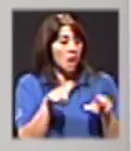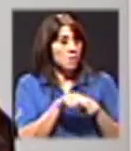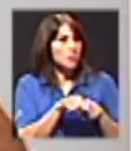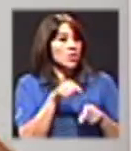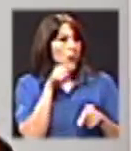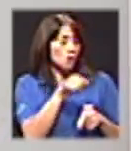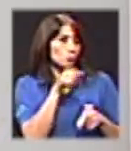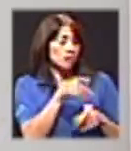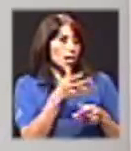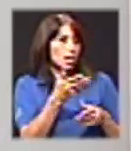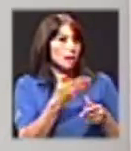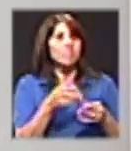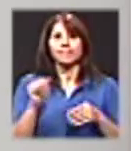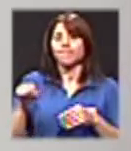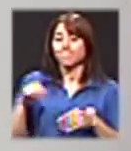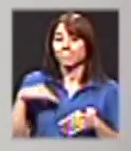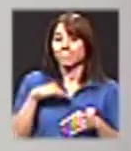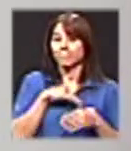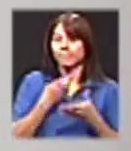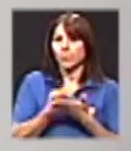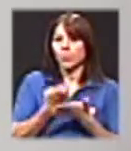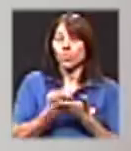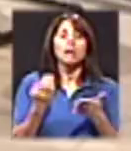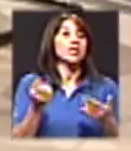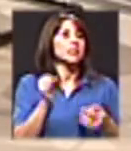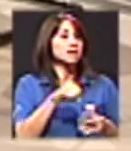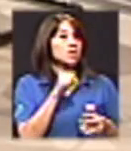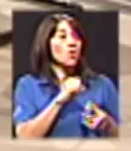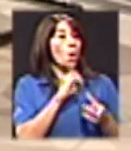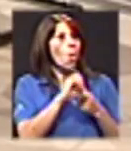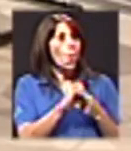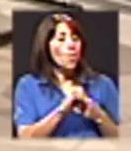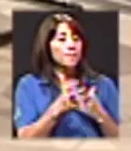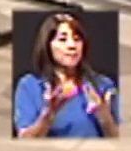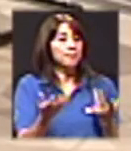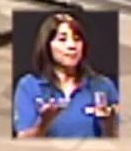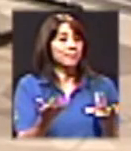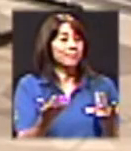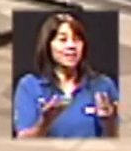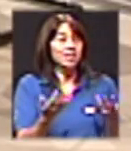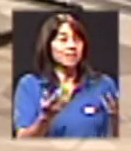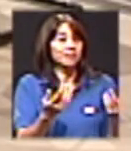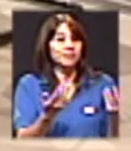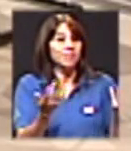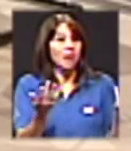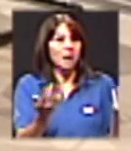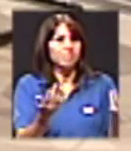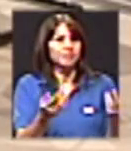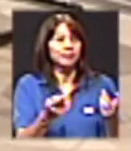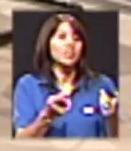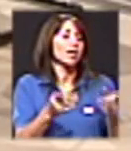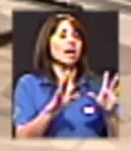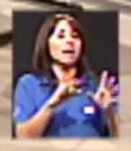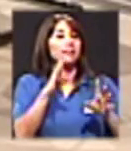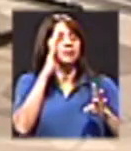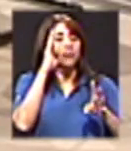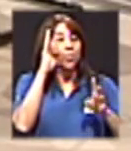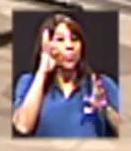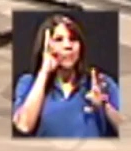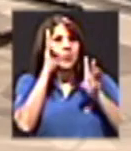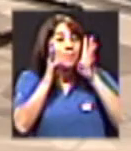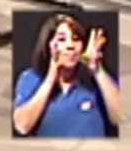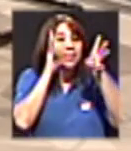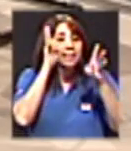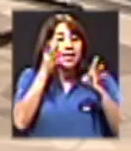viceministra, sí. O lo han manejado, es decir, digamos, por inventar fórmulas, me